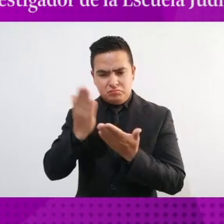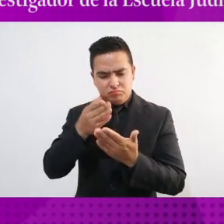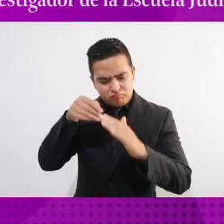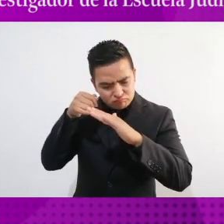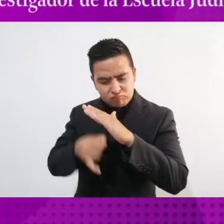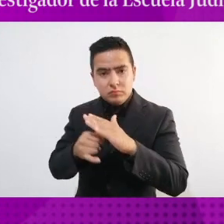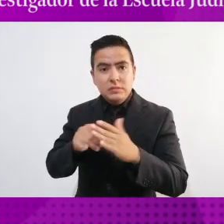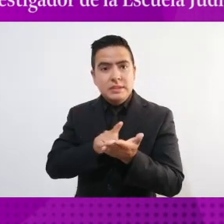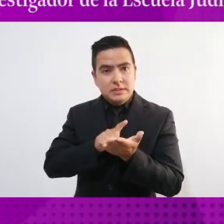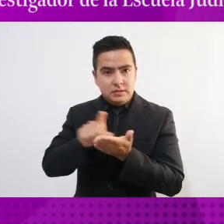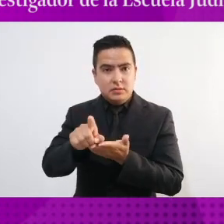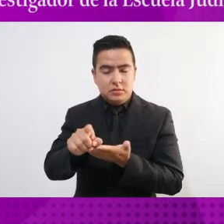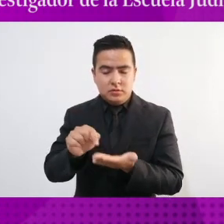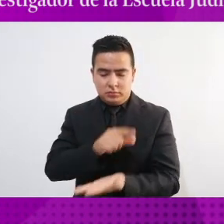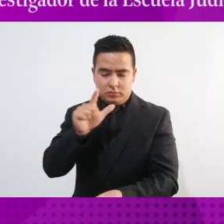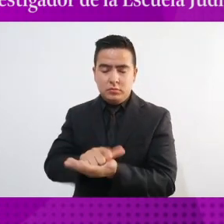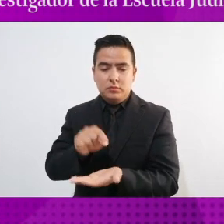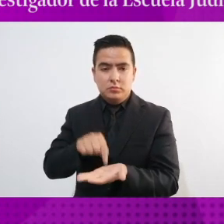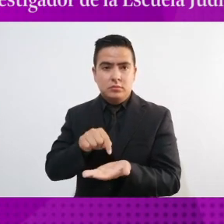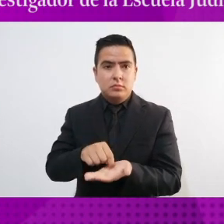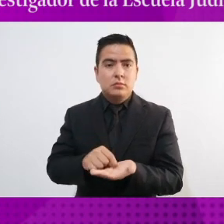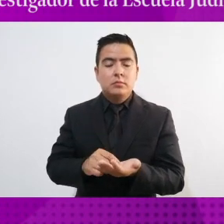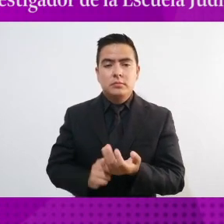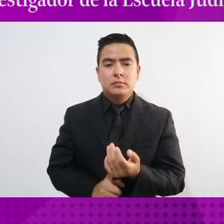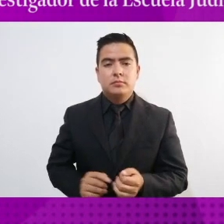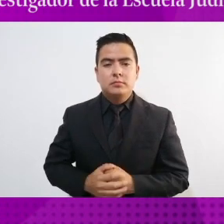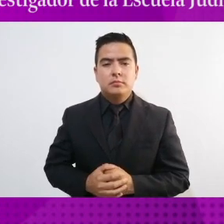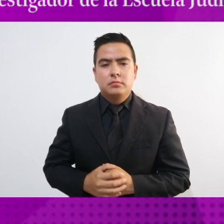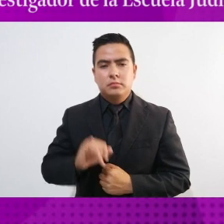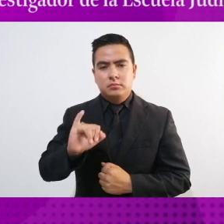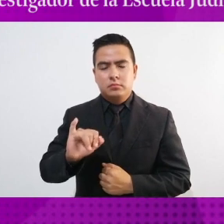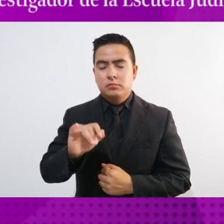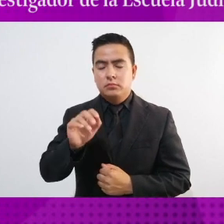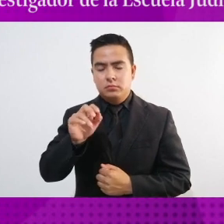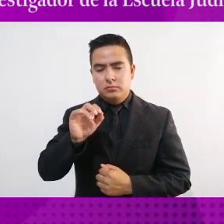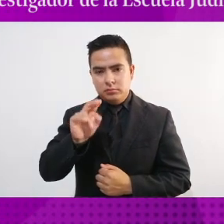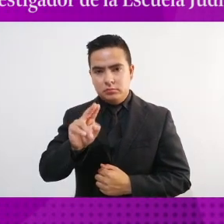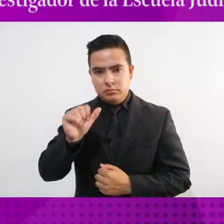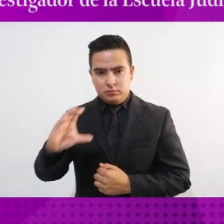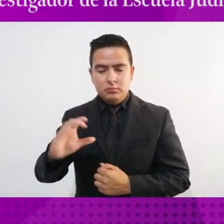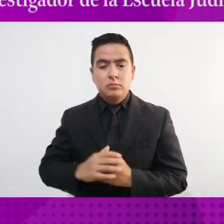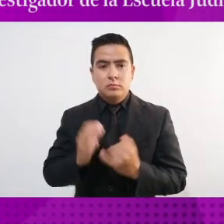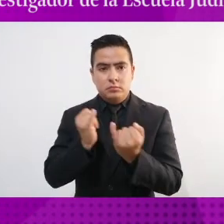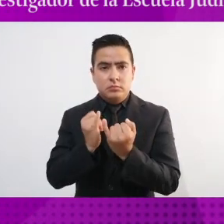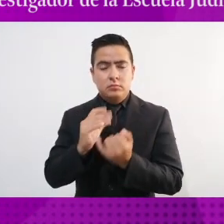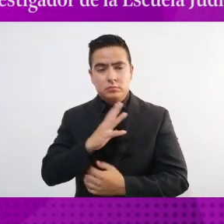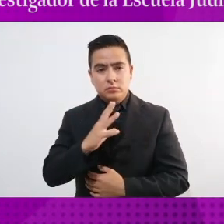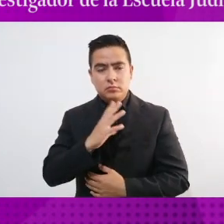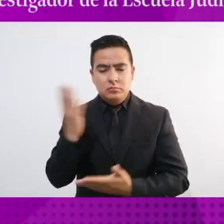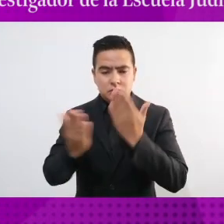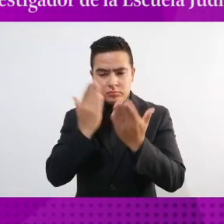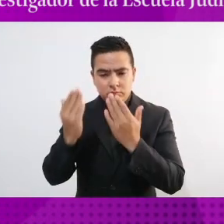en Derecho Constitucional por la Universidad Nacional Autónoma de México y por el Centro de Estudios Políticos